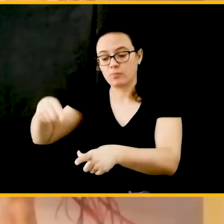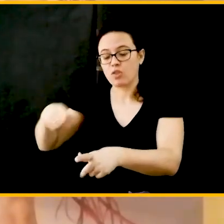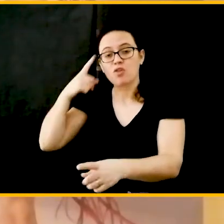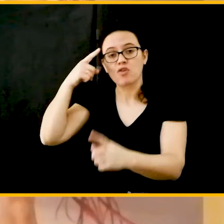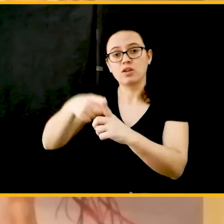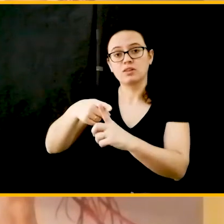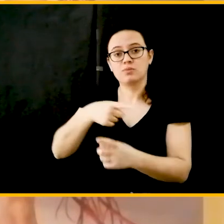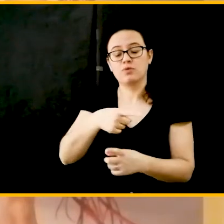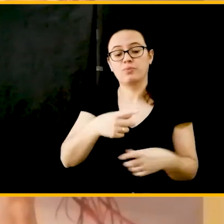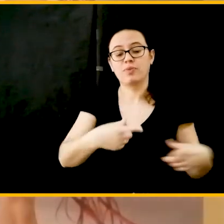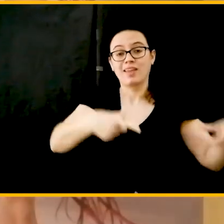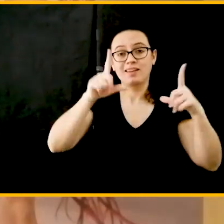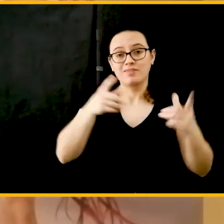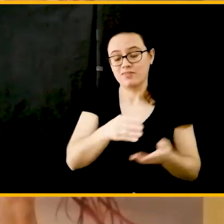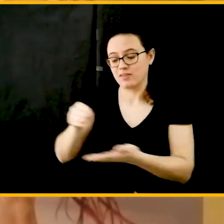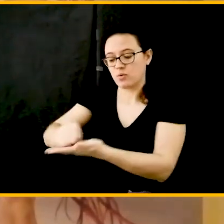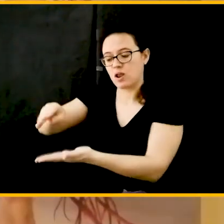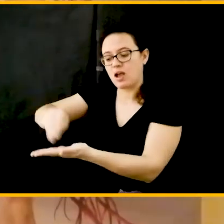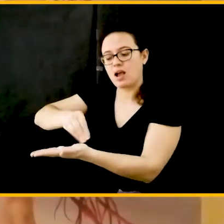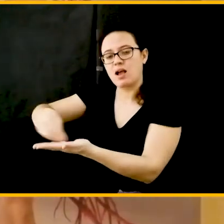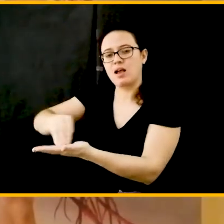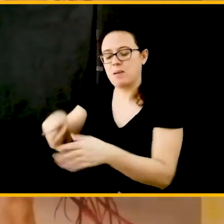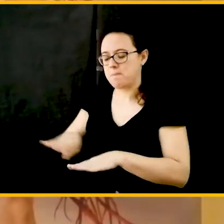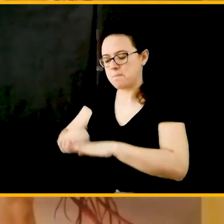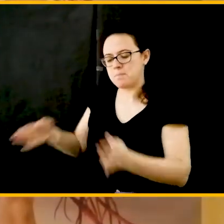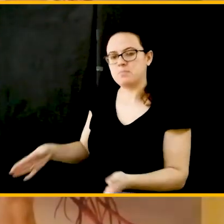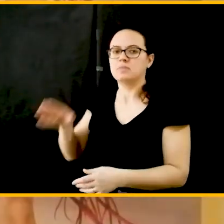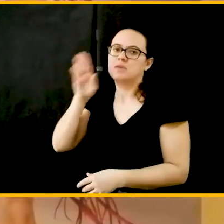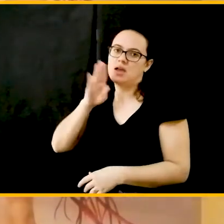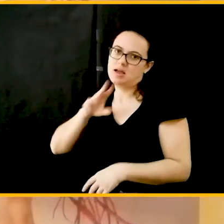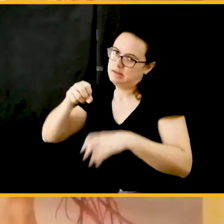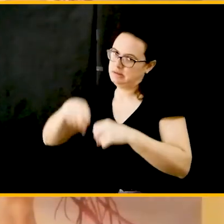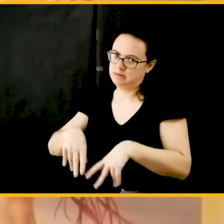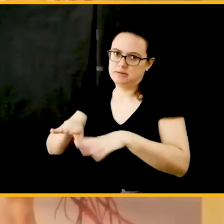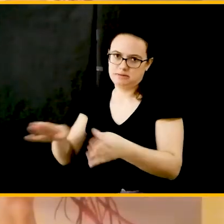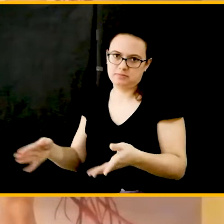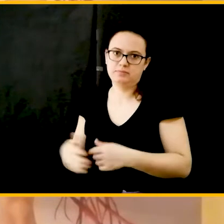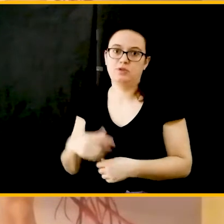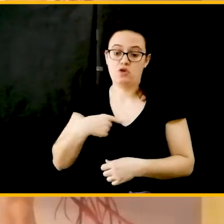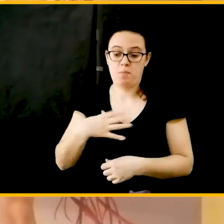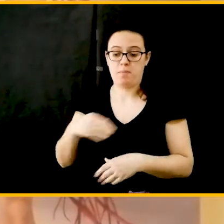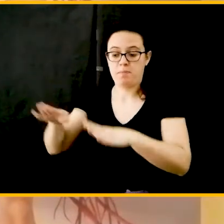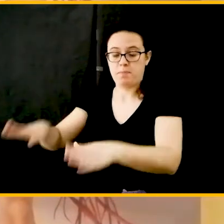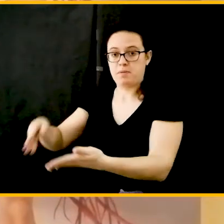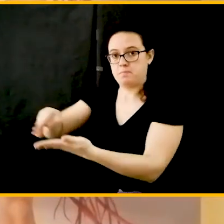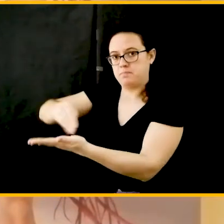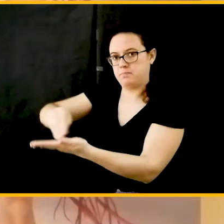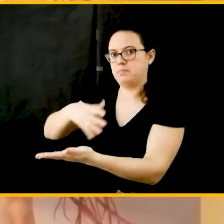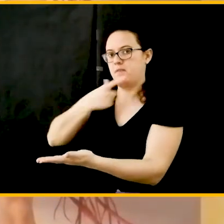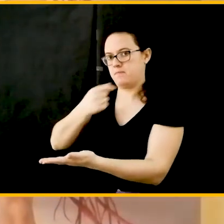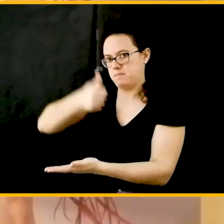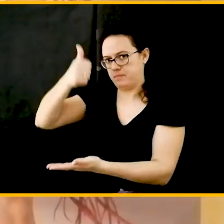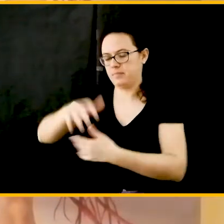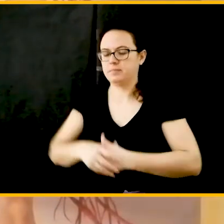las figuras recortadas y no ensuciar la mesa. Entonces yo me cojo un papel para poder pegar encima y vamos a empezar a